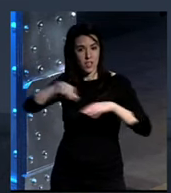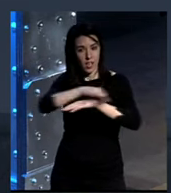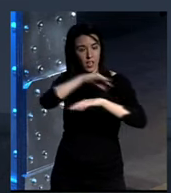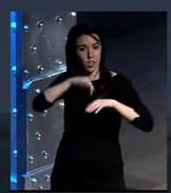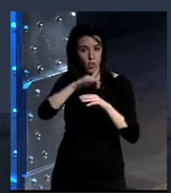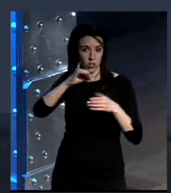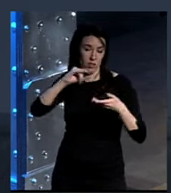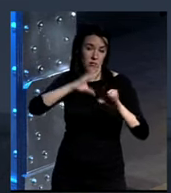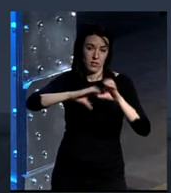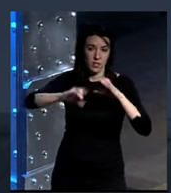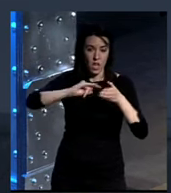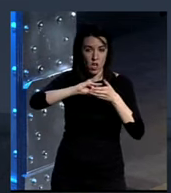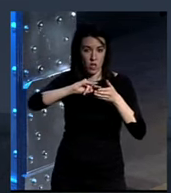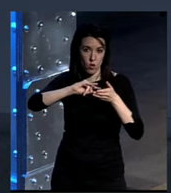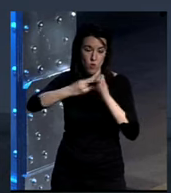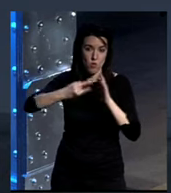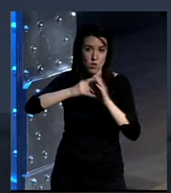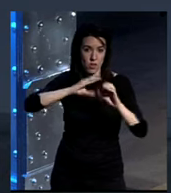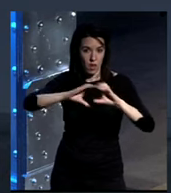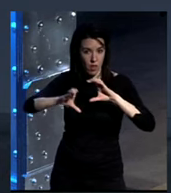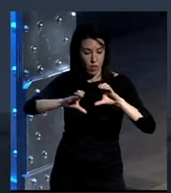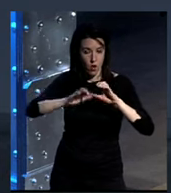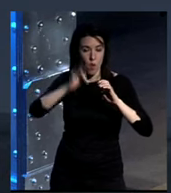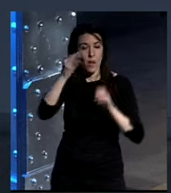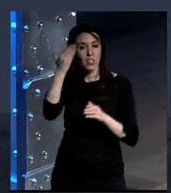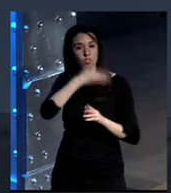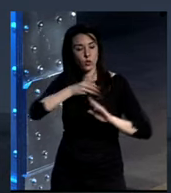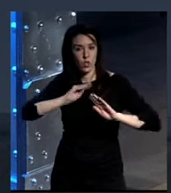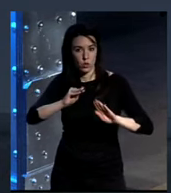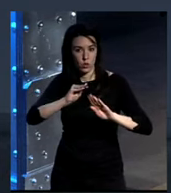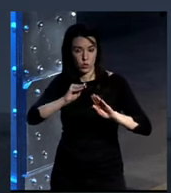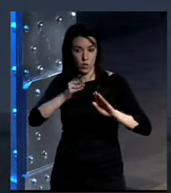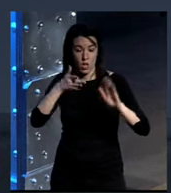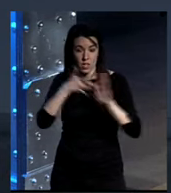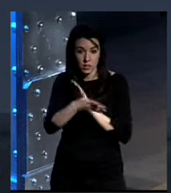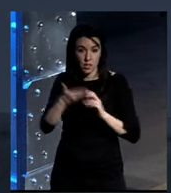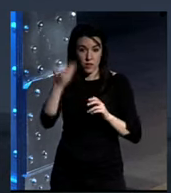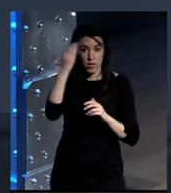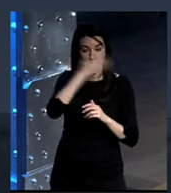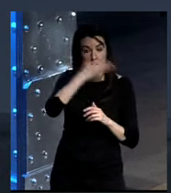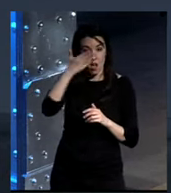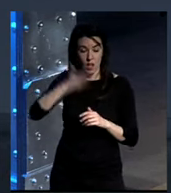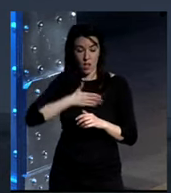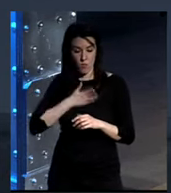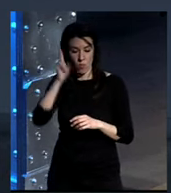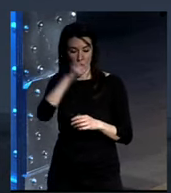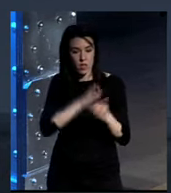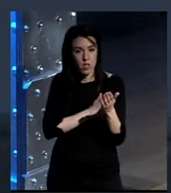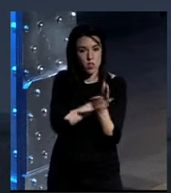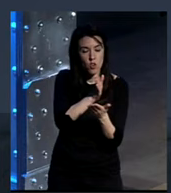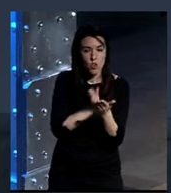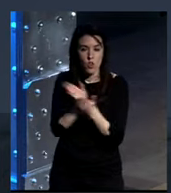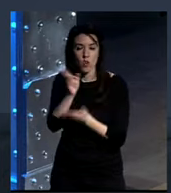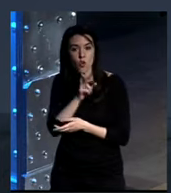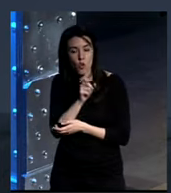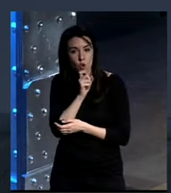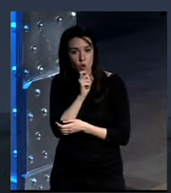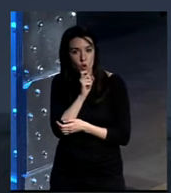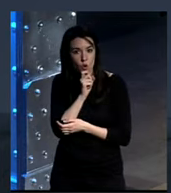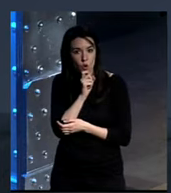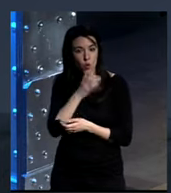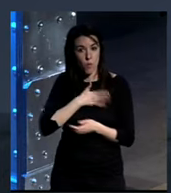En definitiva, pues el camino que lleva a las dos escuelas de Teleco de Madrid, las dos escuelas de la Politécnica, la de la